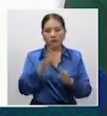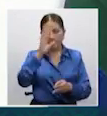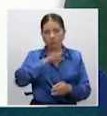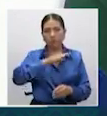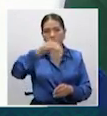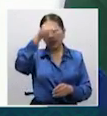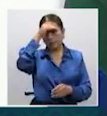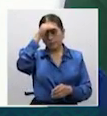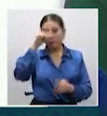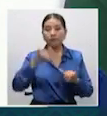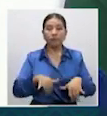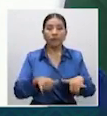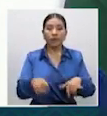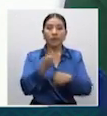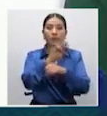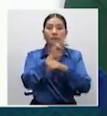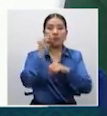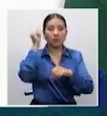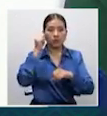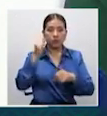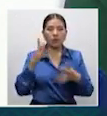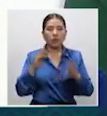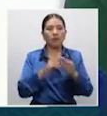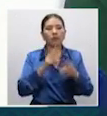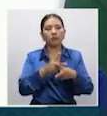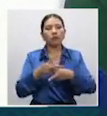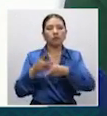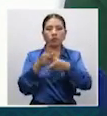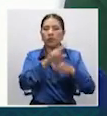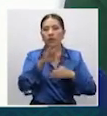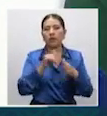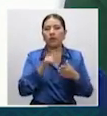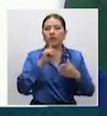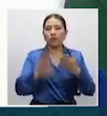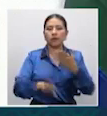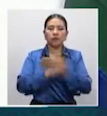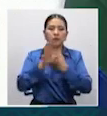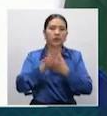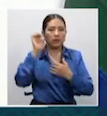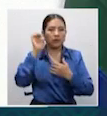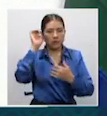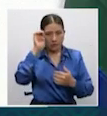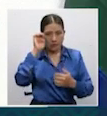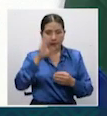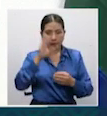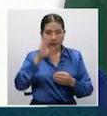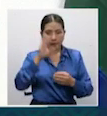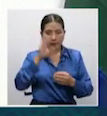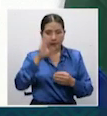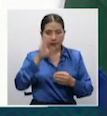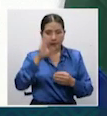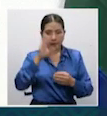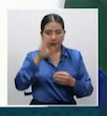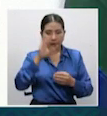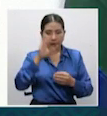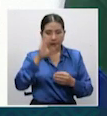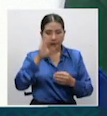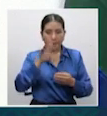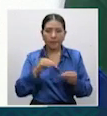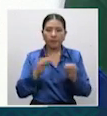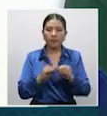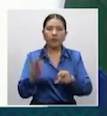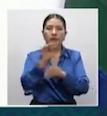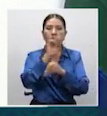el Ministerio de Gobierno está para cuidar la seguridad del Estado. El Ministerio de Defensa lo propio. Y creo que todos